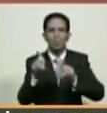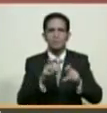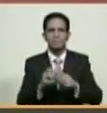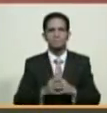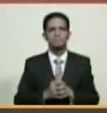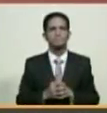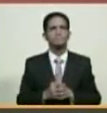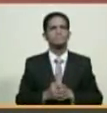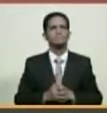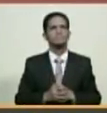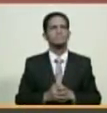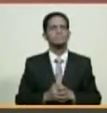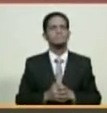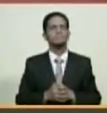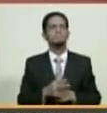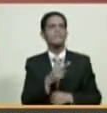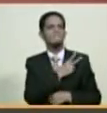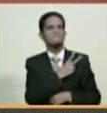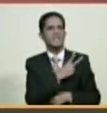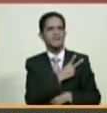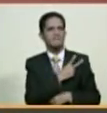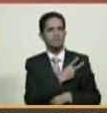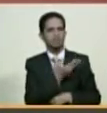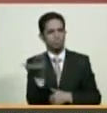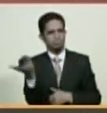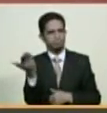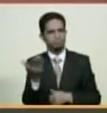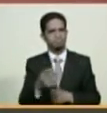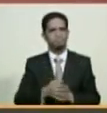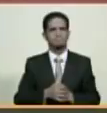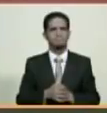Por parte de Venevisión, Diana Vázquez.